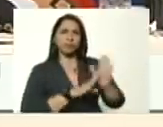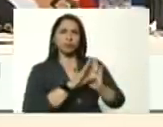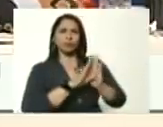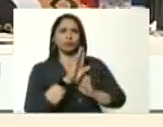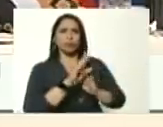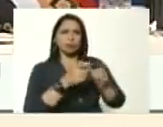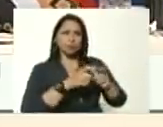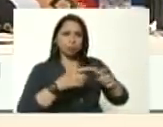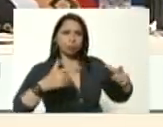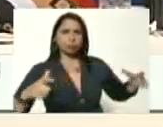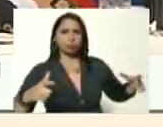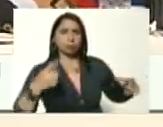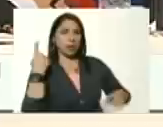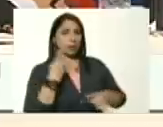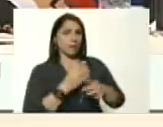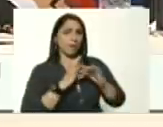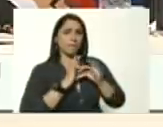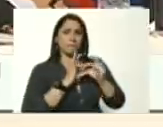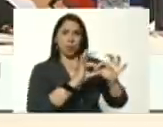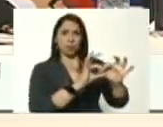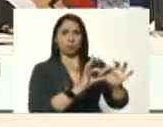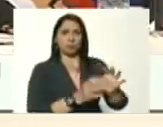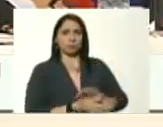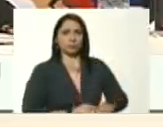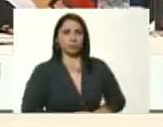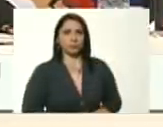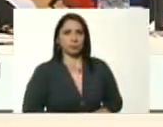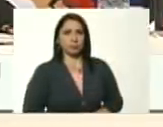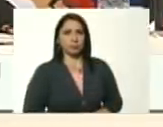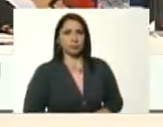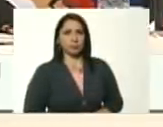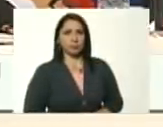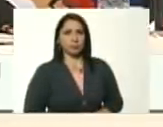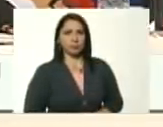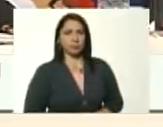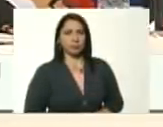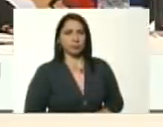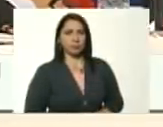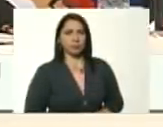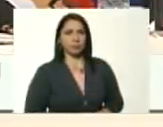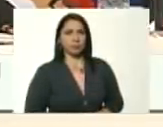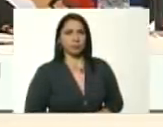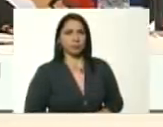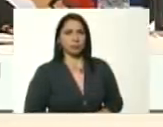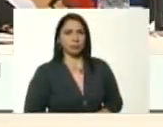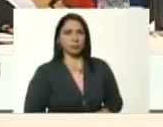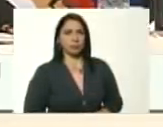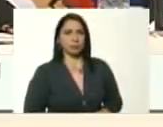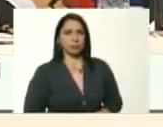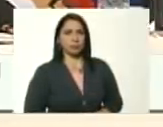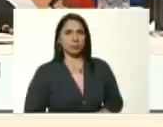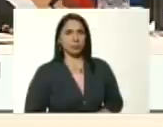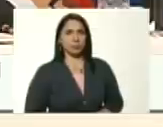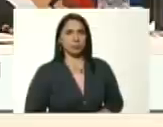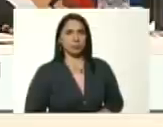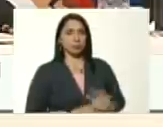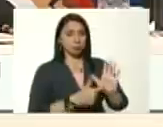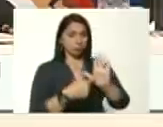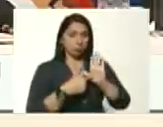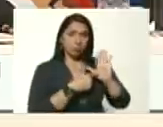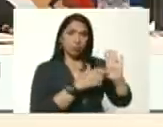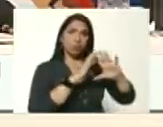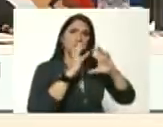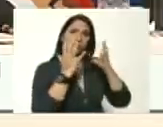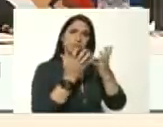expandirse debe consolidarse como un estado ejemplo en el mundo